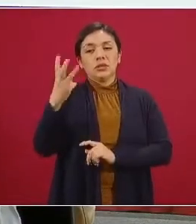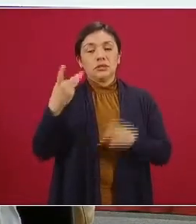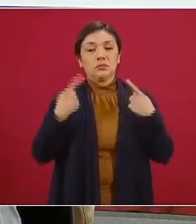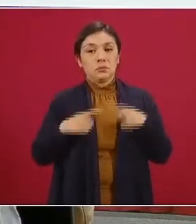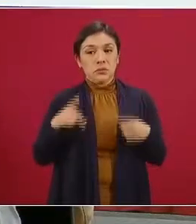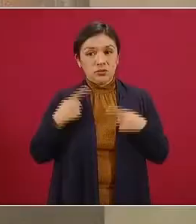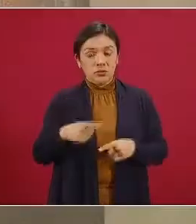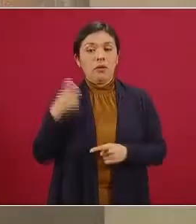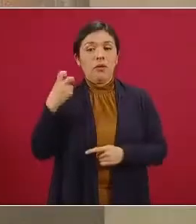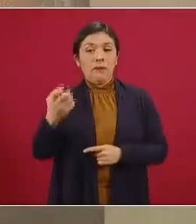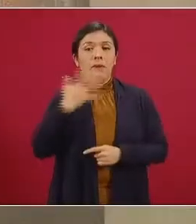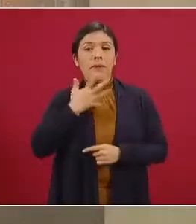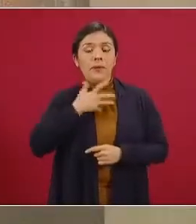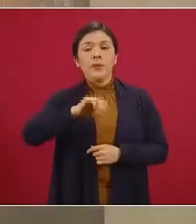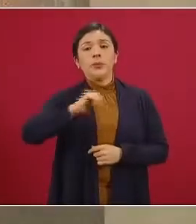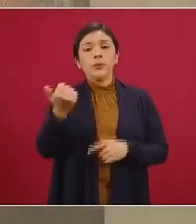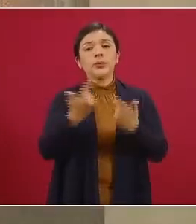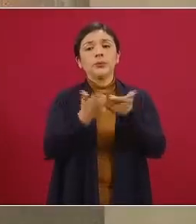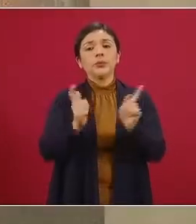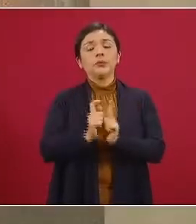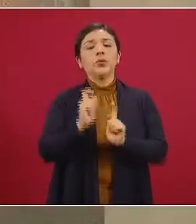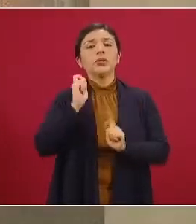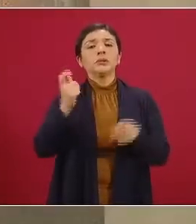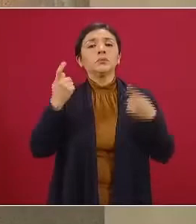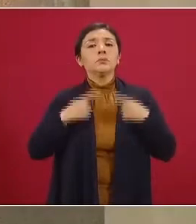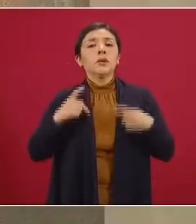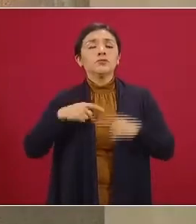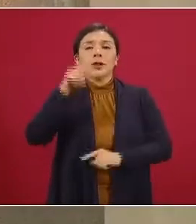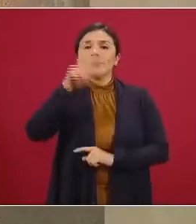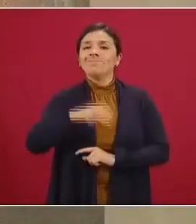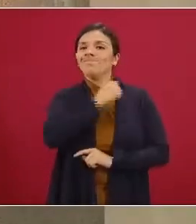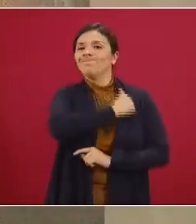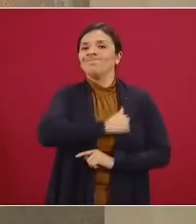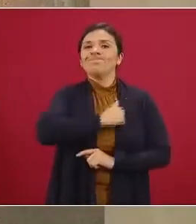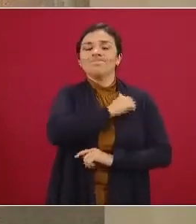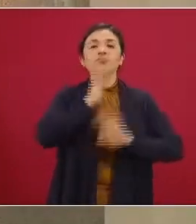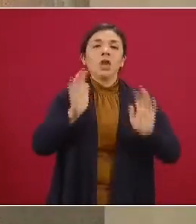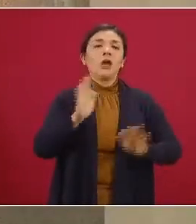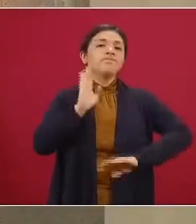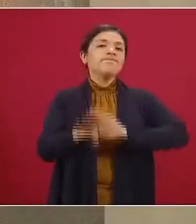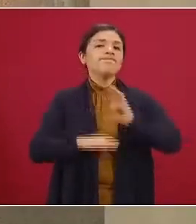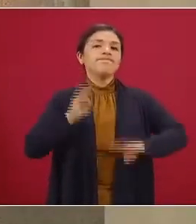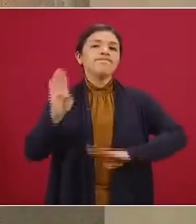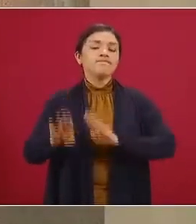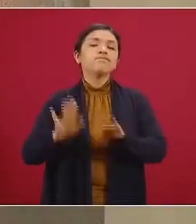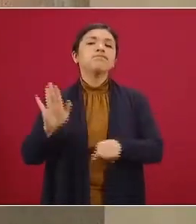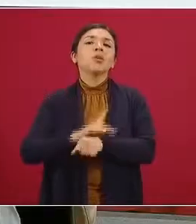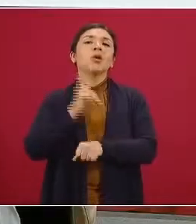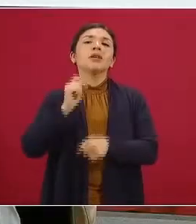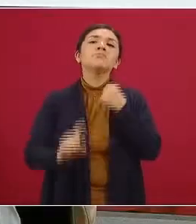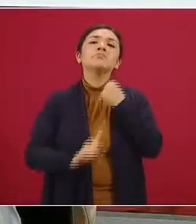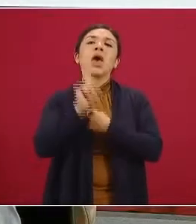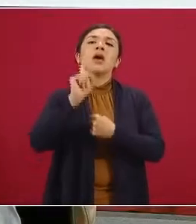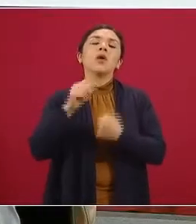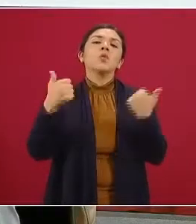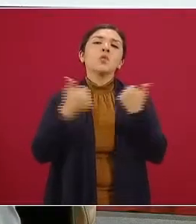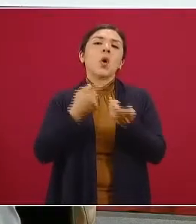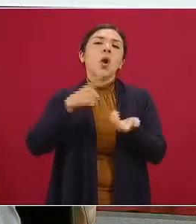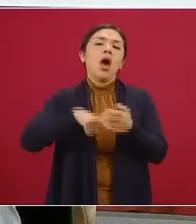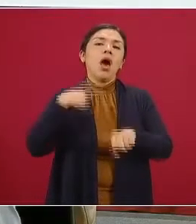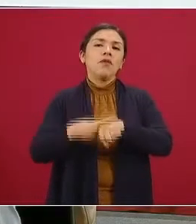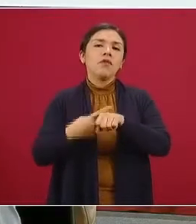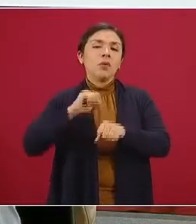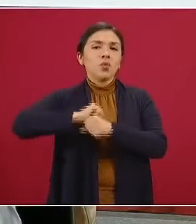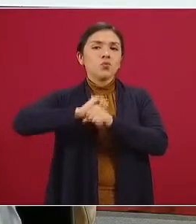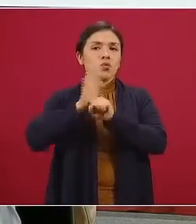738.163, tenemos también el grupo de las personas que lamentablemente han perdido la vida a consecuencia de